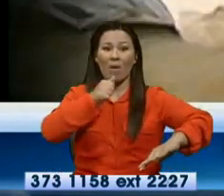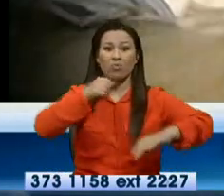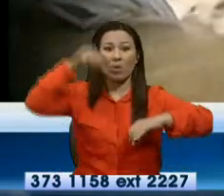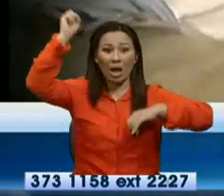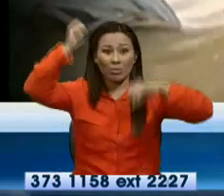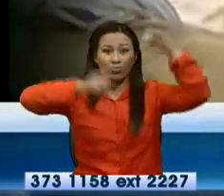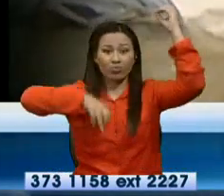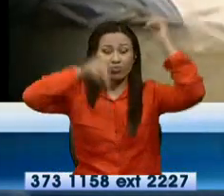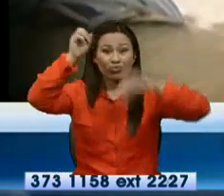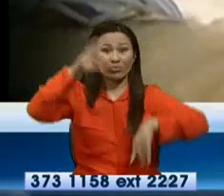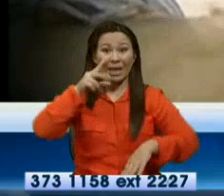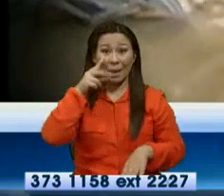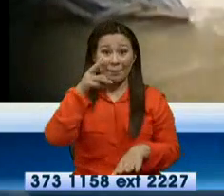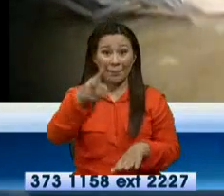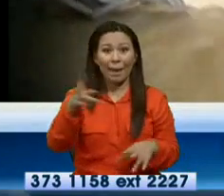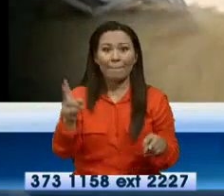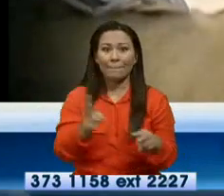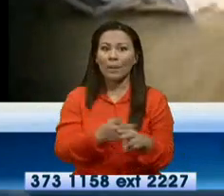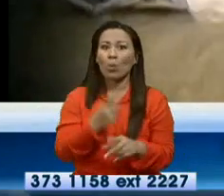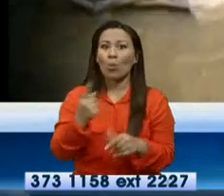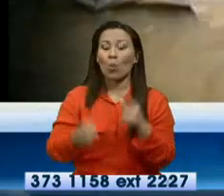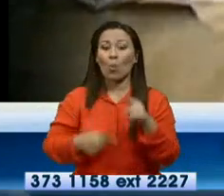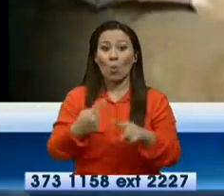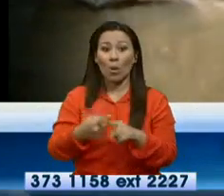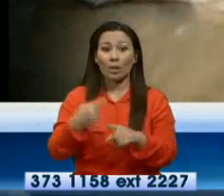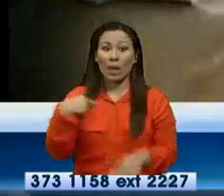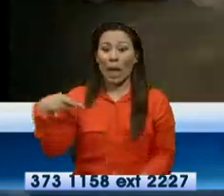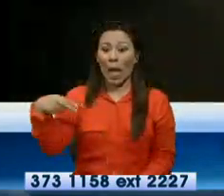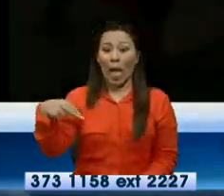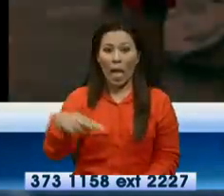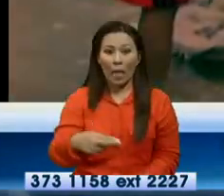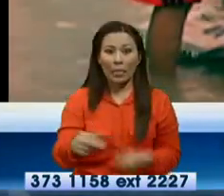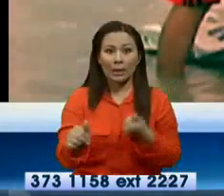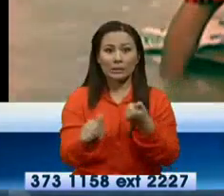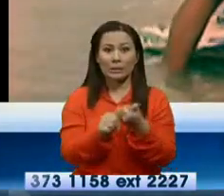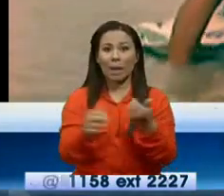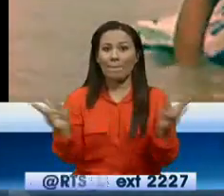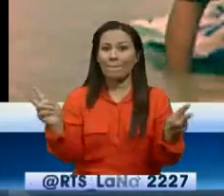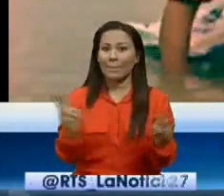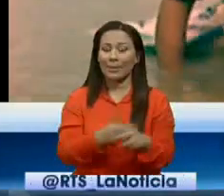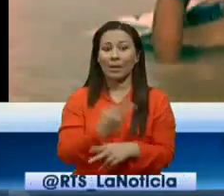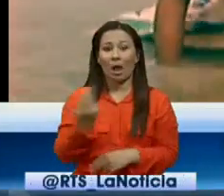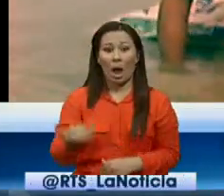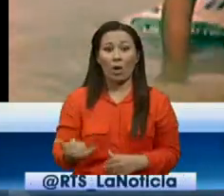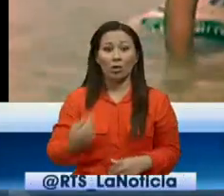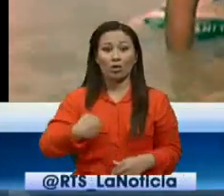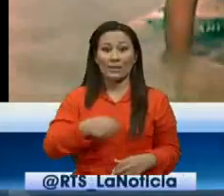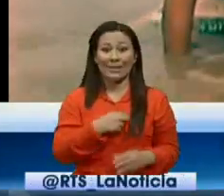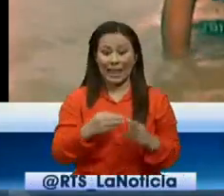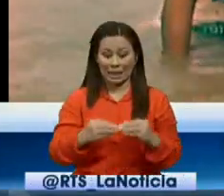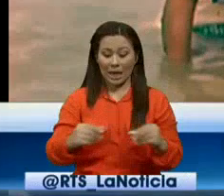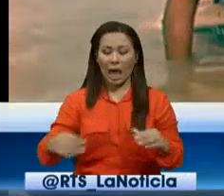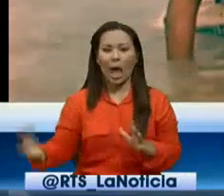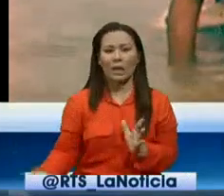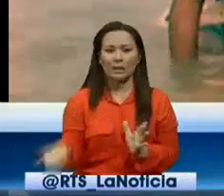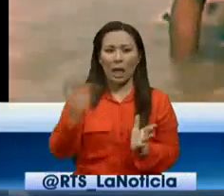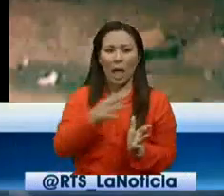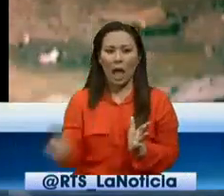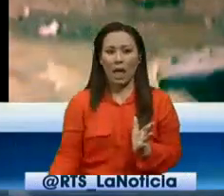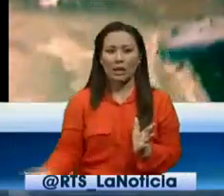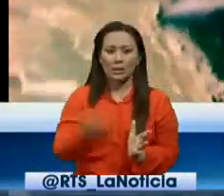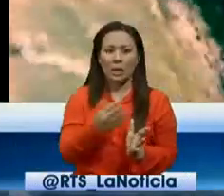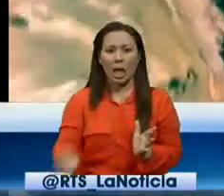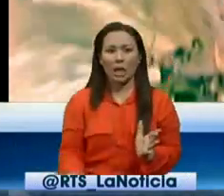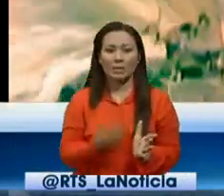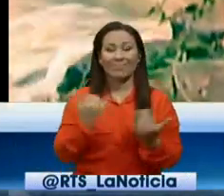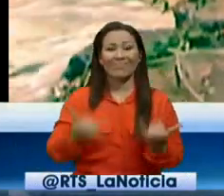lluvias, dejando en situación de riesgo a las viviendas cercanas. Rellenando para que el agua no se nos meta a la casa.